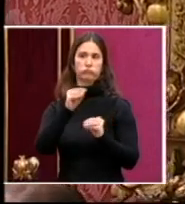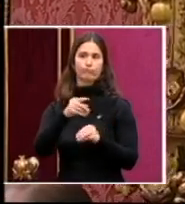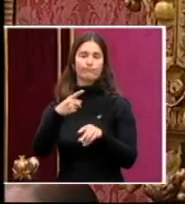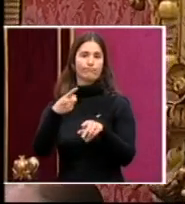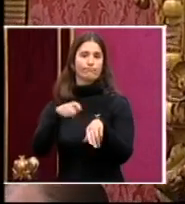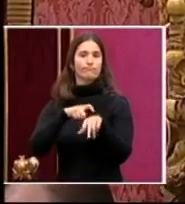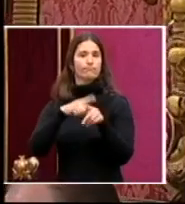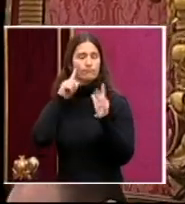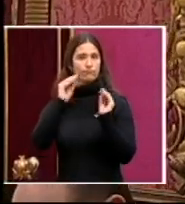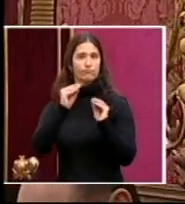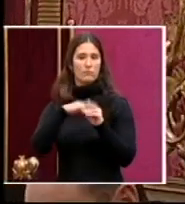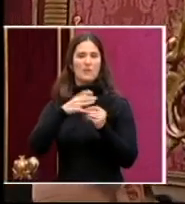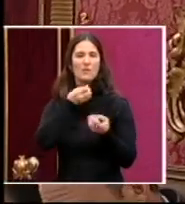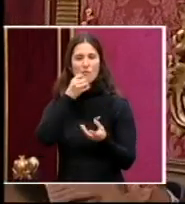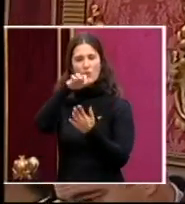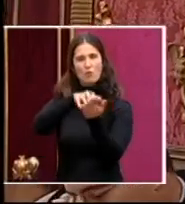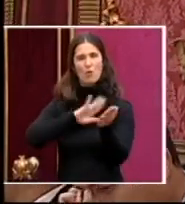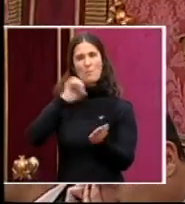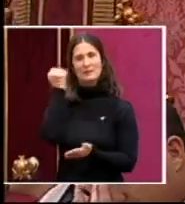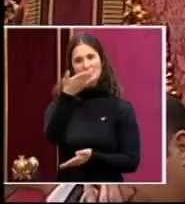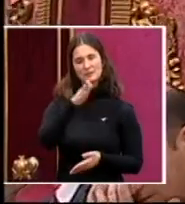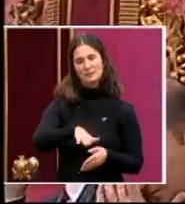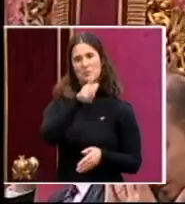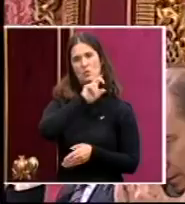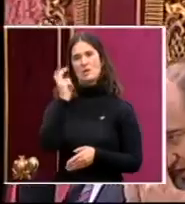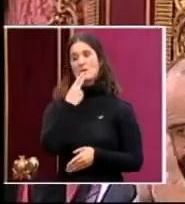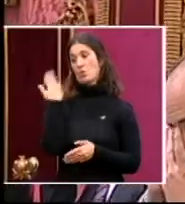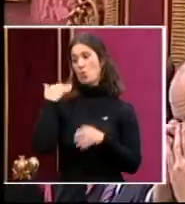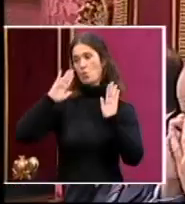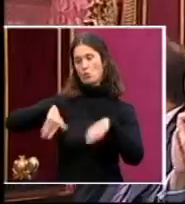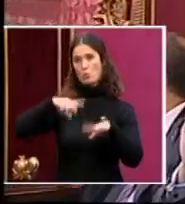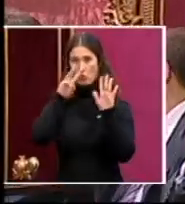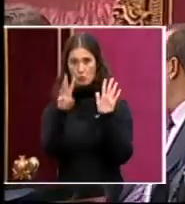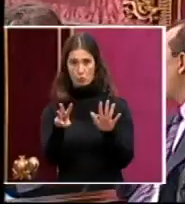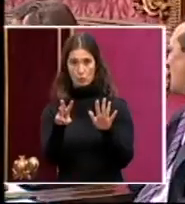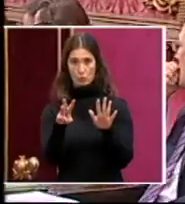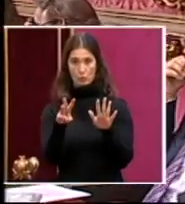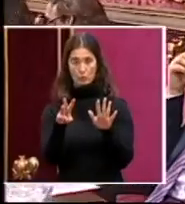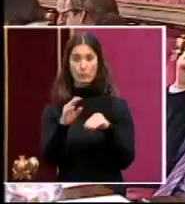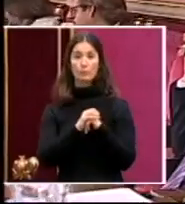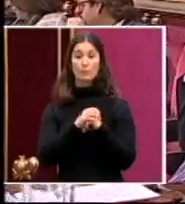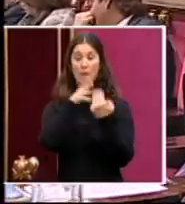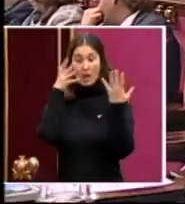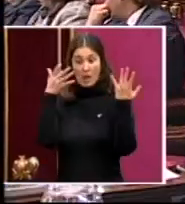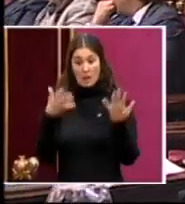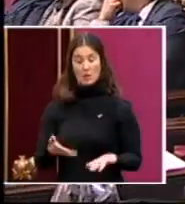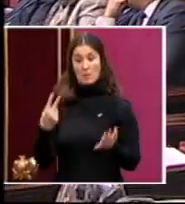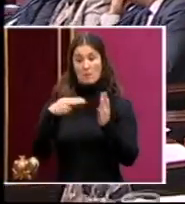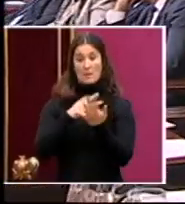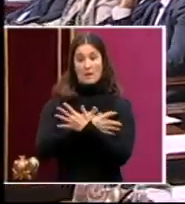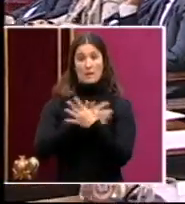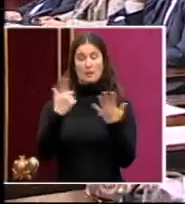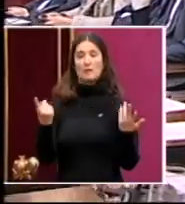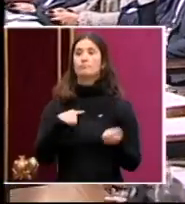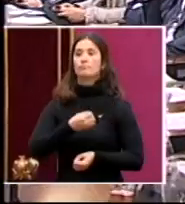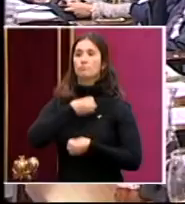constante de los informes de asesinatos de personas trans durante los últimos 8 años. La actualización 2016